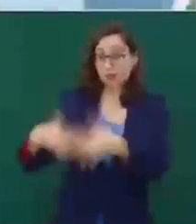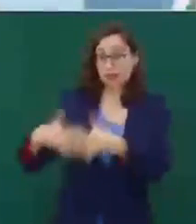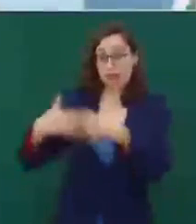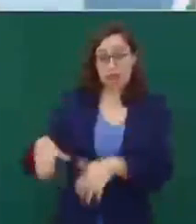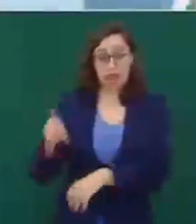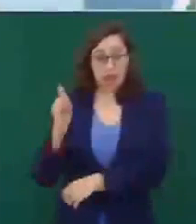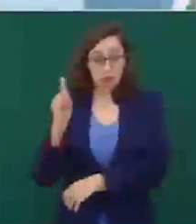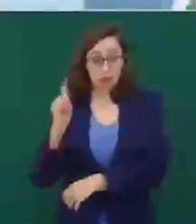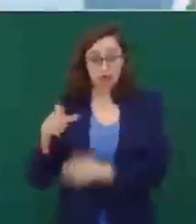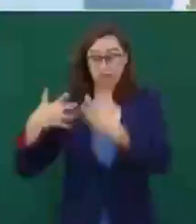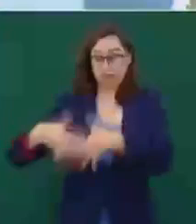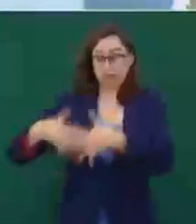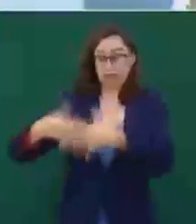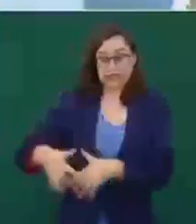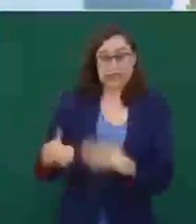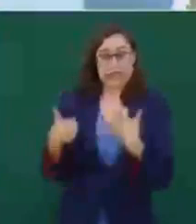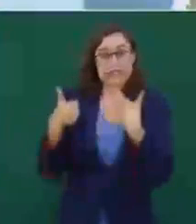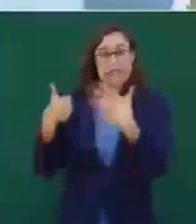ocupan una,